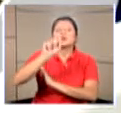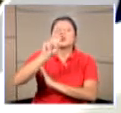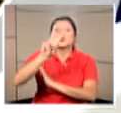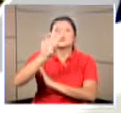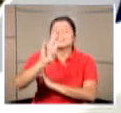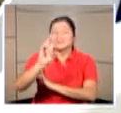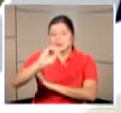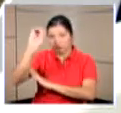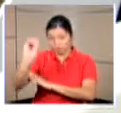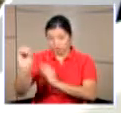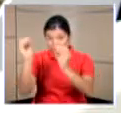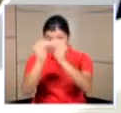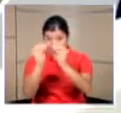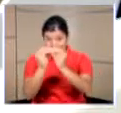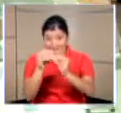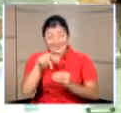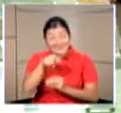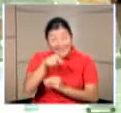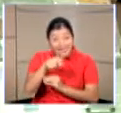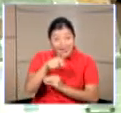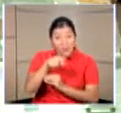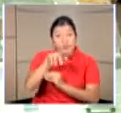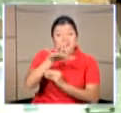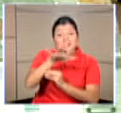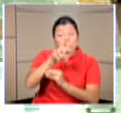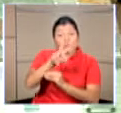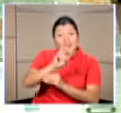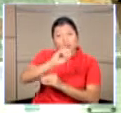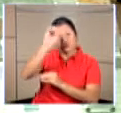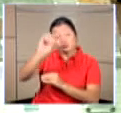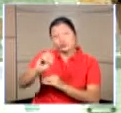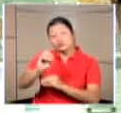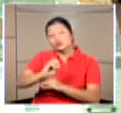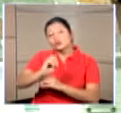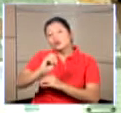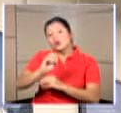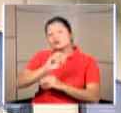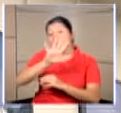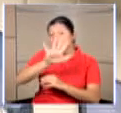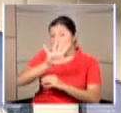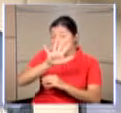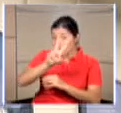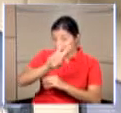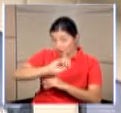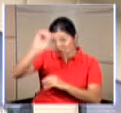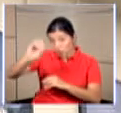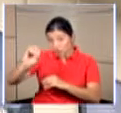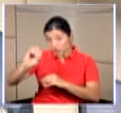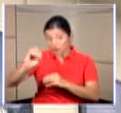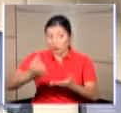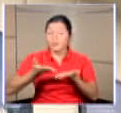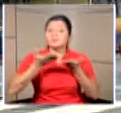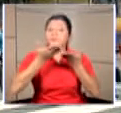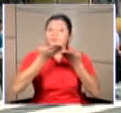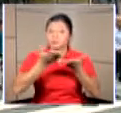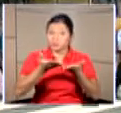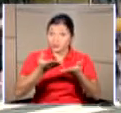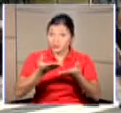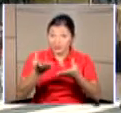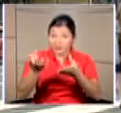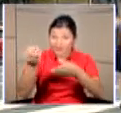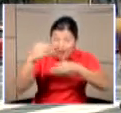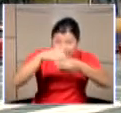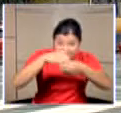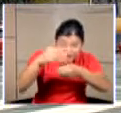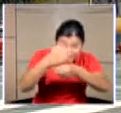un 52,7% es financiado con ingresos corrientes, es decir, con lo que el Estado logra recoger de los impuestos